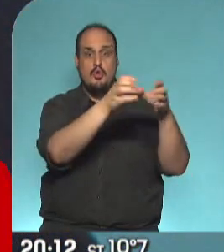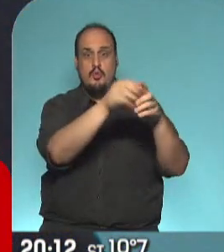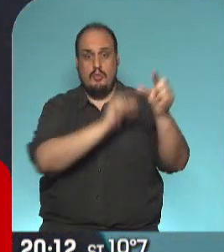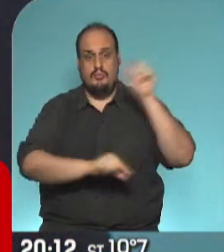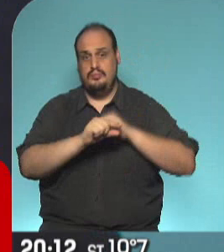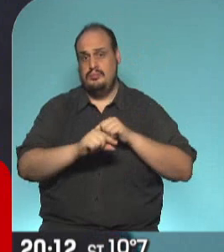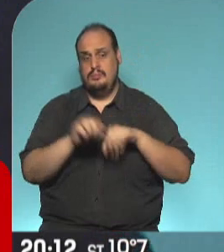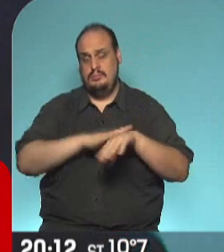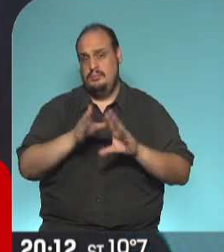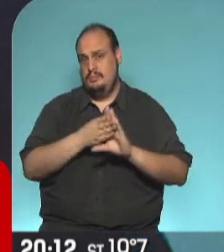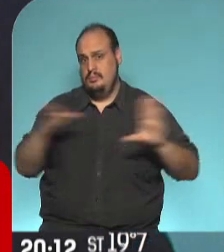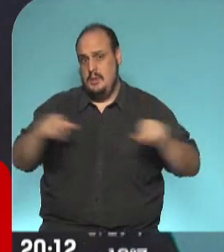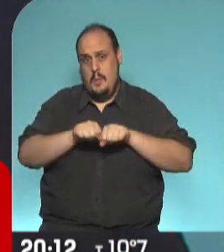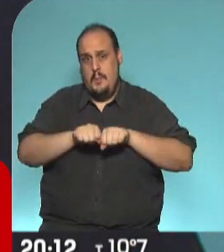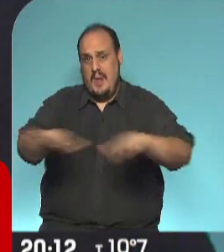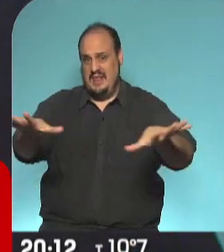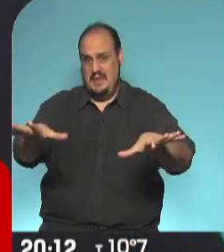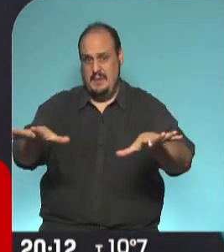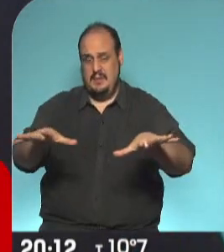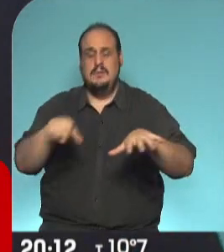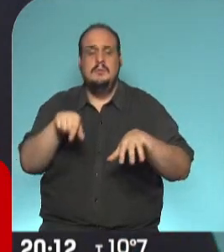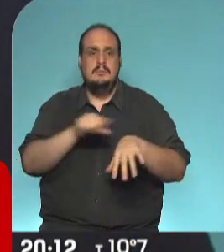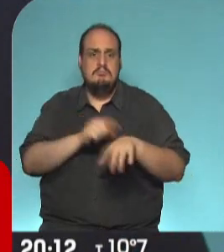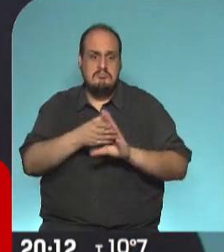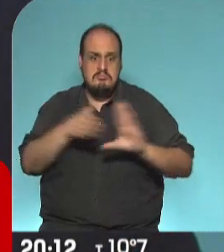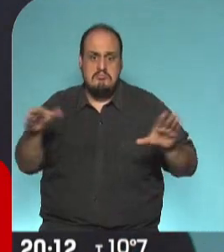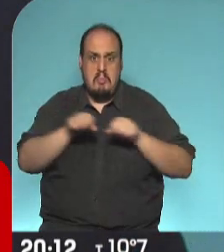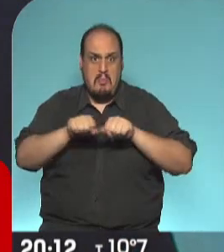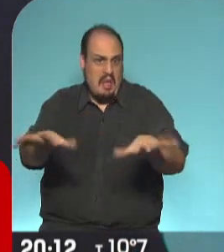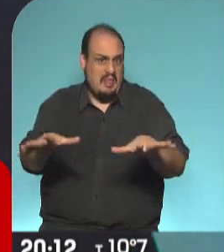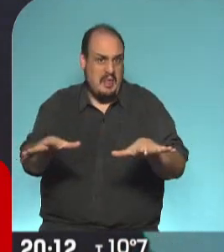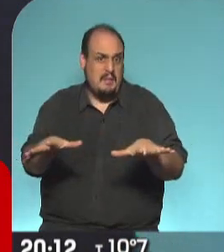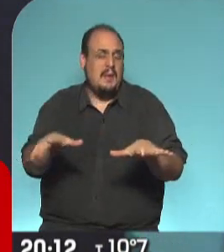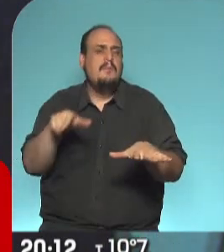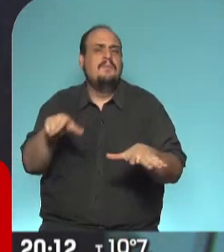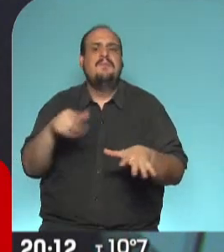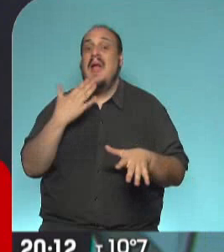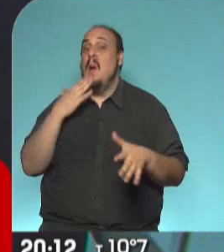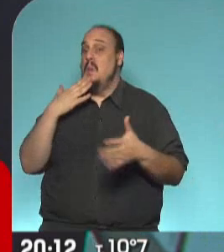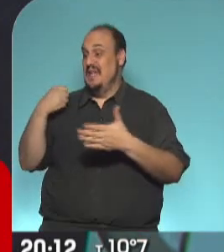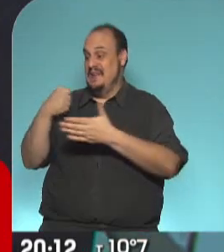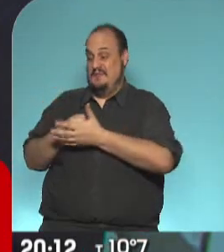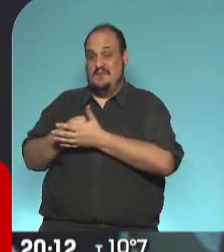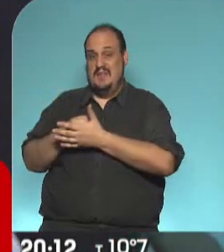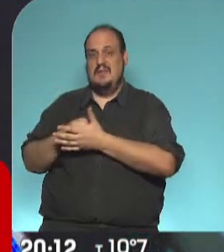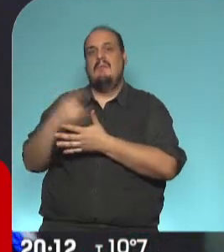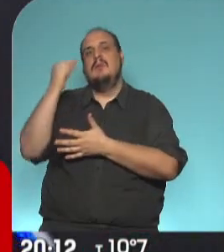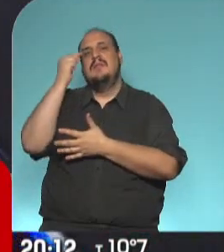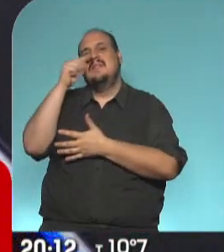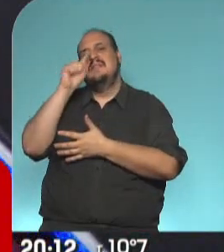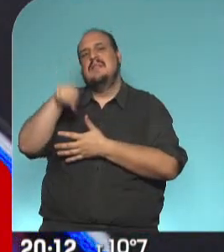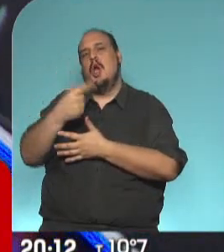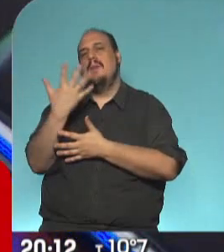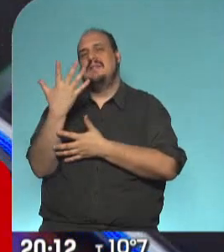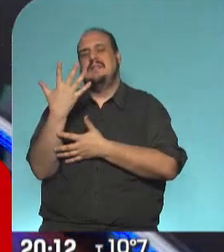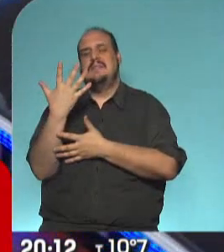plena pandemia, Ari. ¿Y qué quiero decir con esto? Que a principios a fines de abril, cuando hablábamos de $37,5 cada